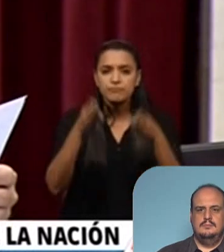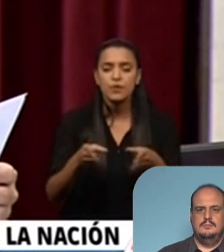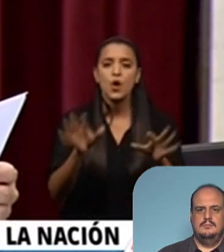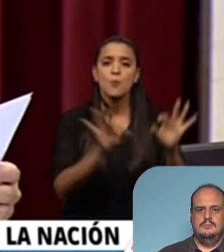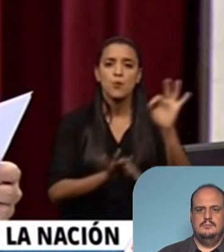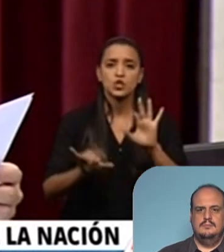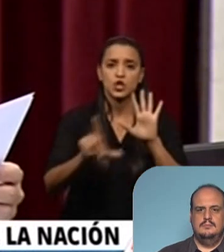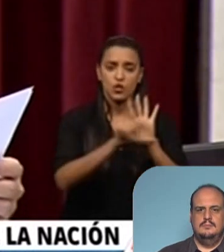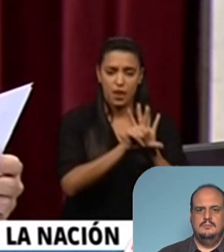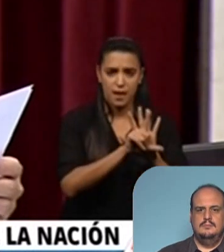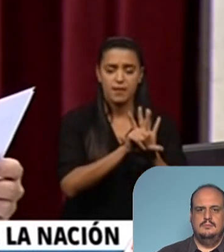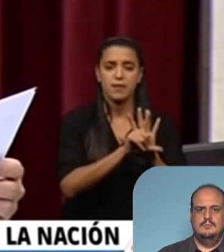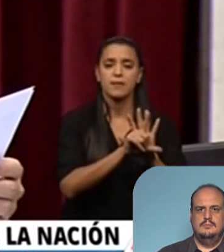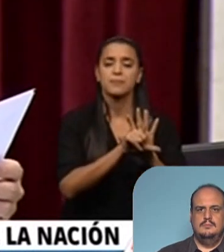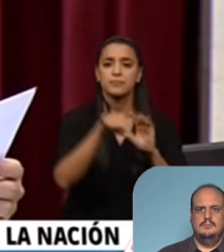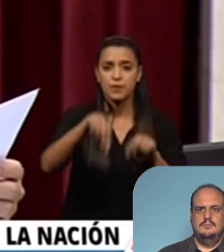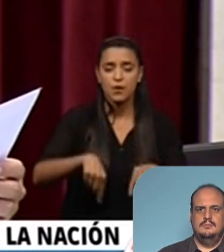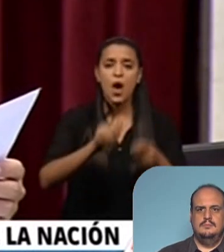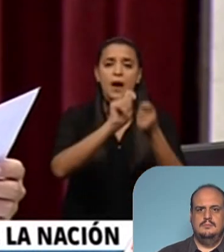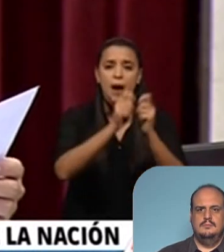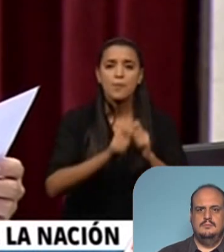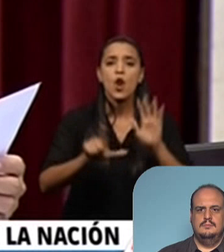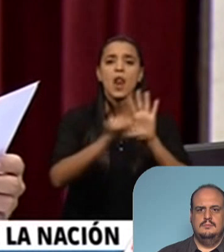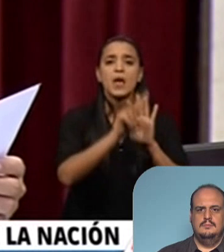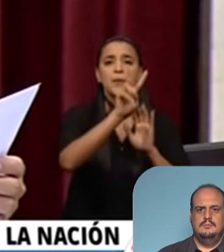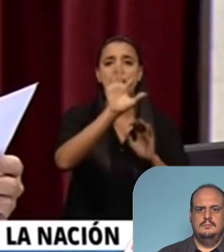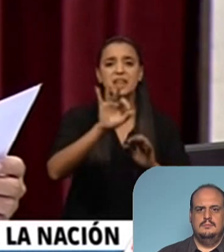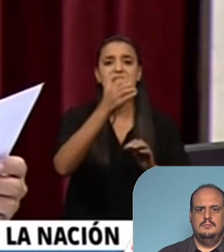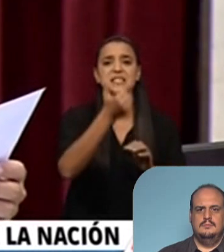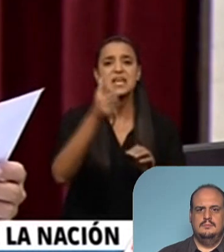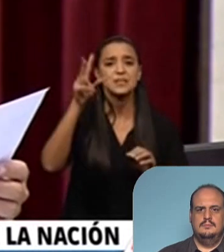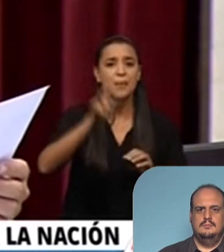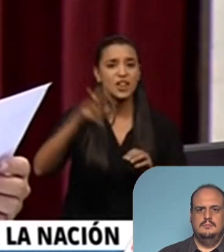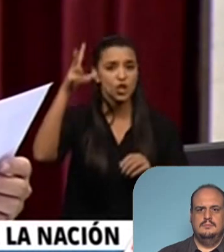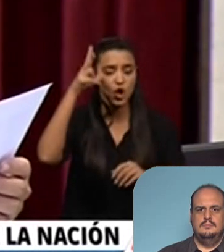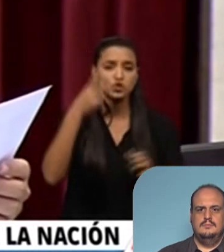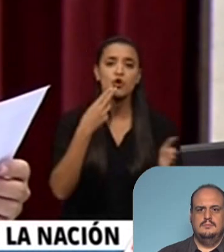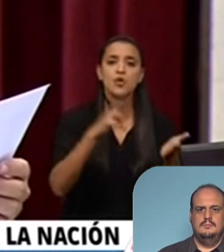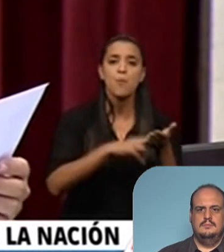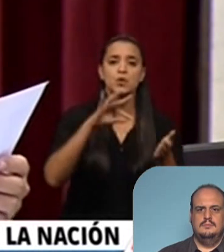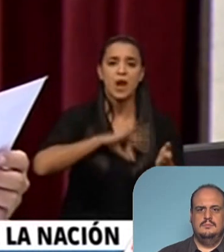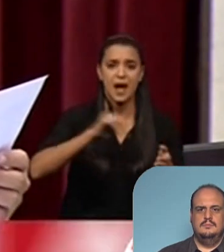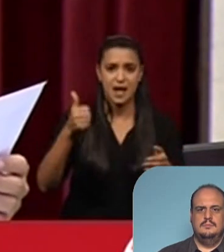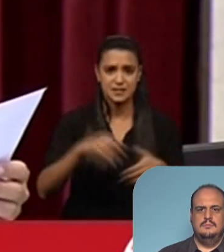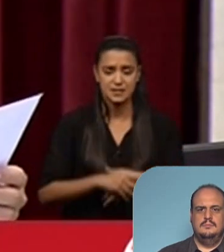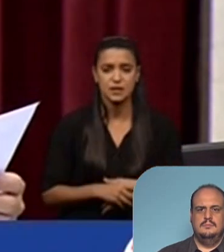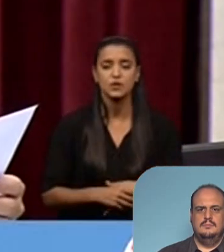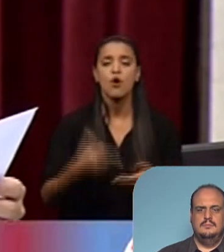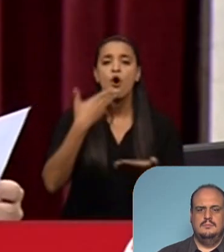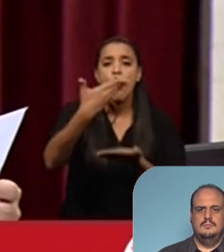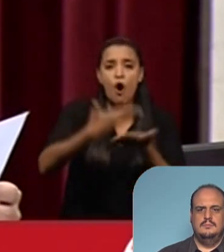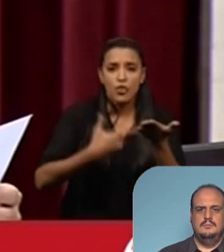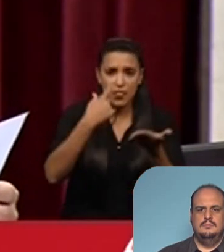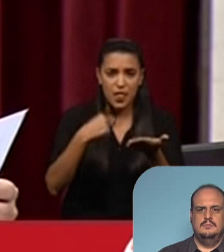en el proyecto de ley por el cual se modifica la ley 2628 de impuesto a las ganancias. Orden